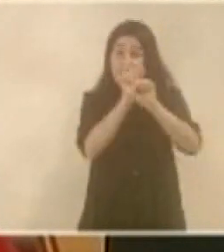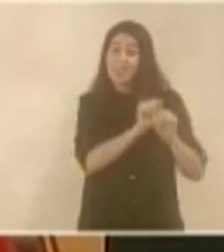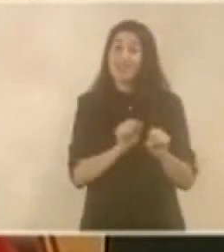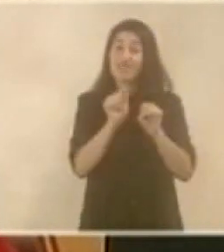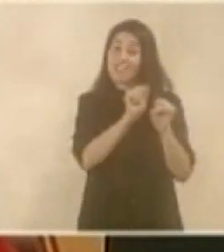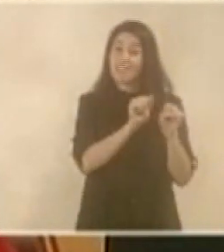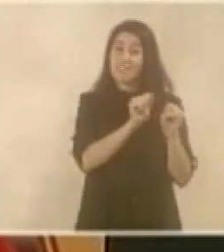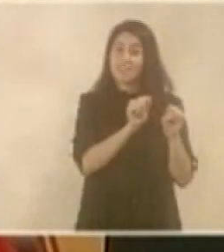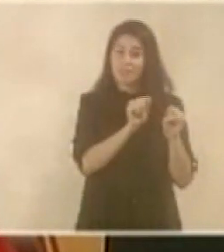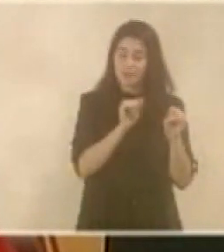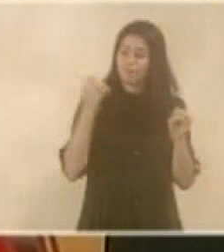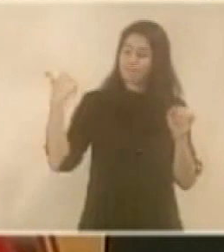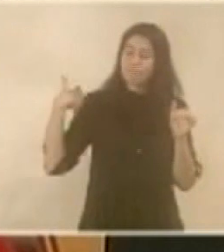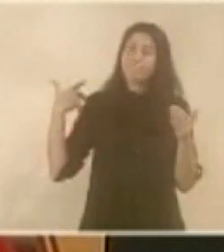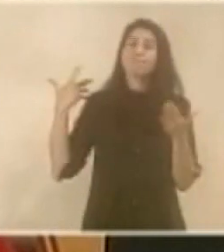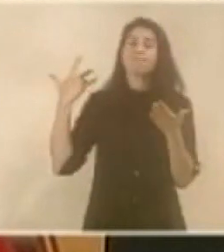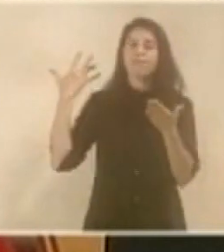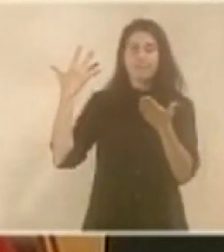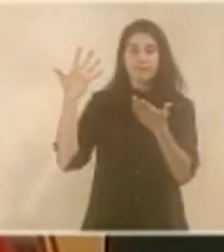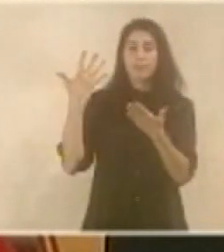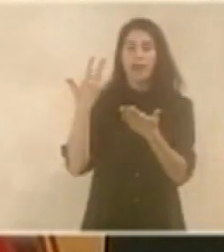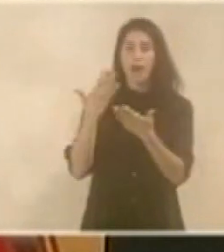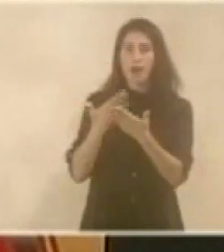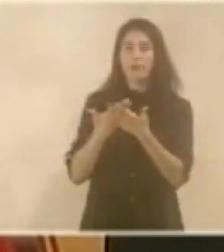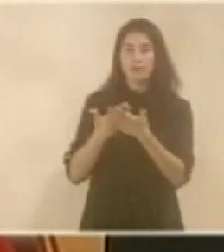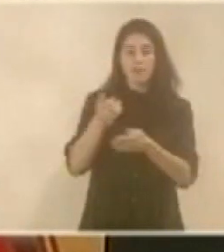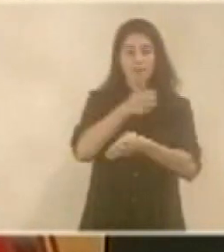desde entonces el compromiso de los almerienses con la libertad.